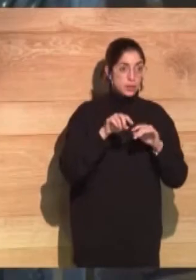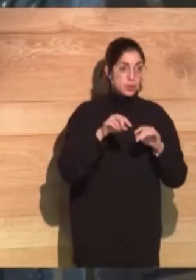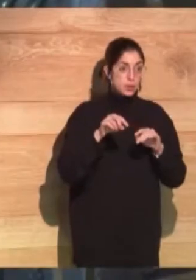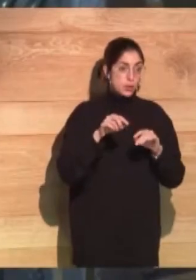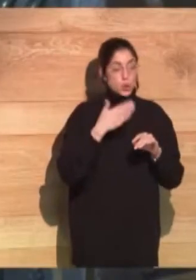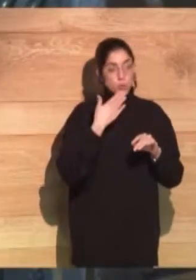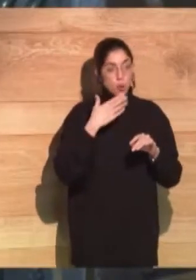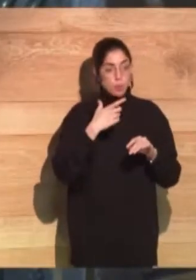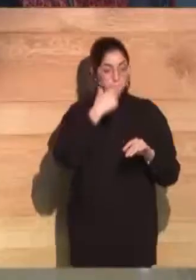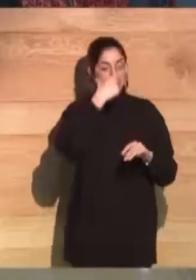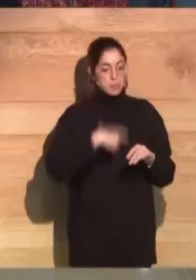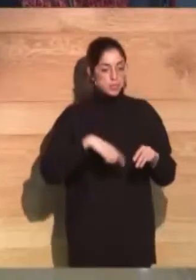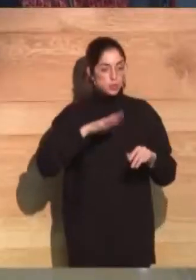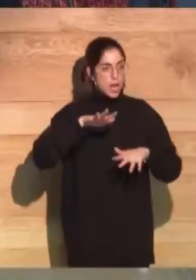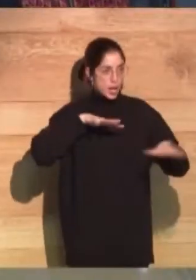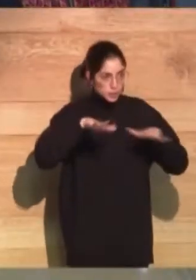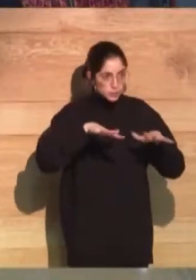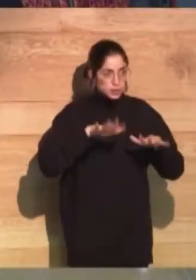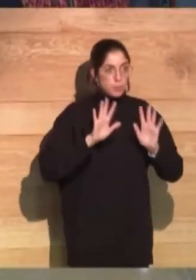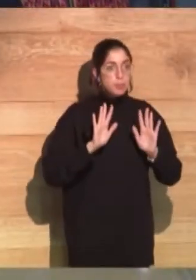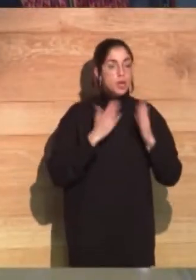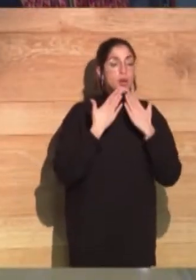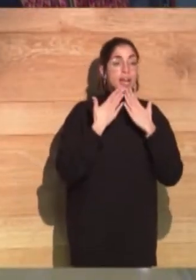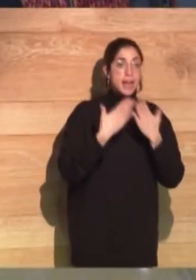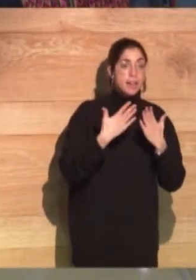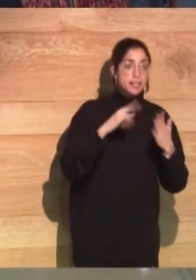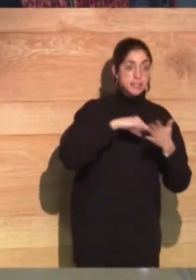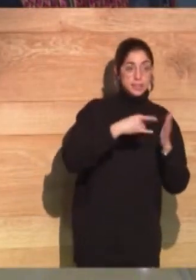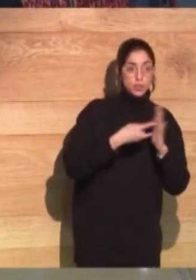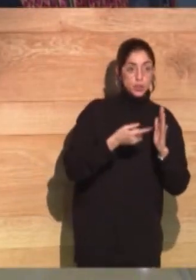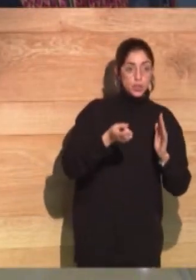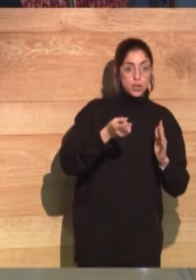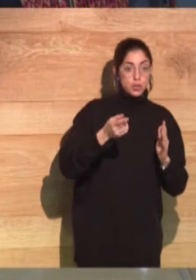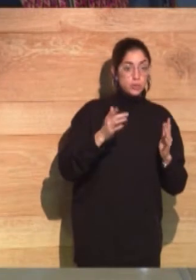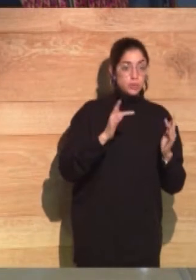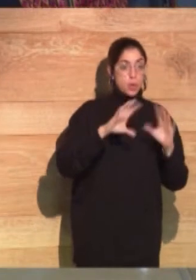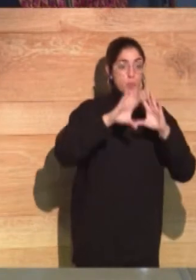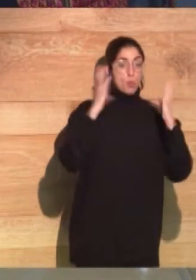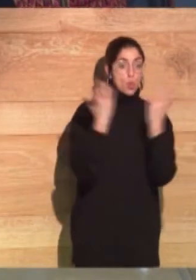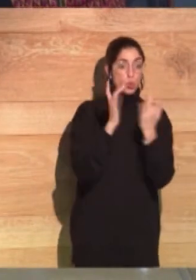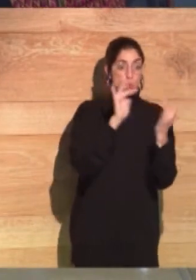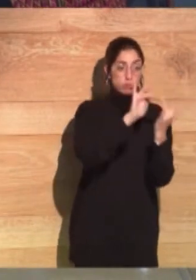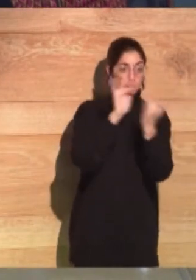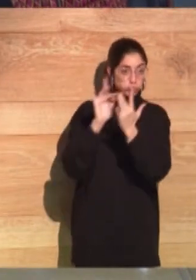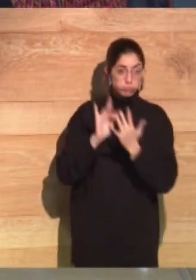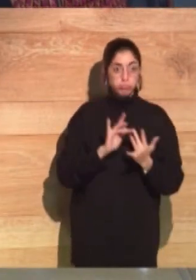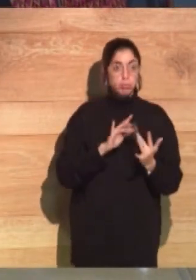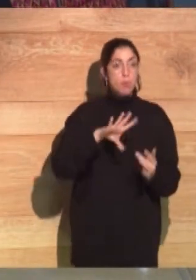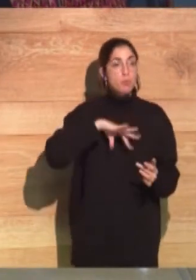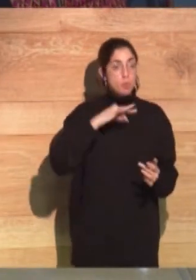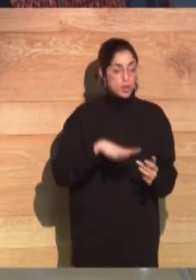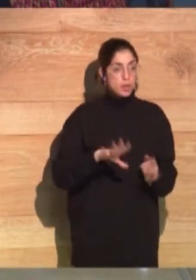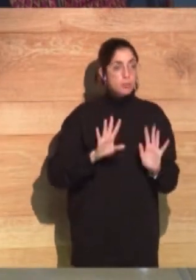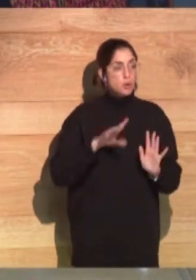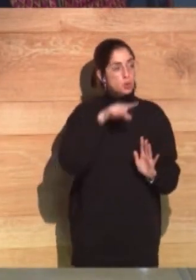2 años, aunque gracias a la tecnología podemos estar conectados con distintas partes del mundo. Pero ¿a usted